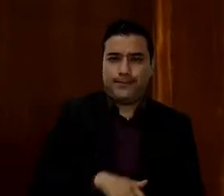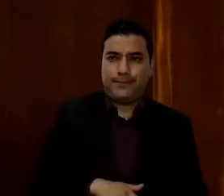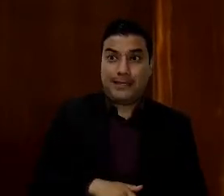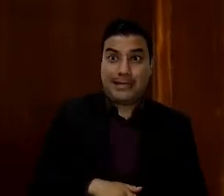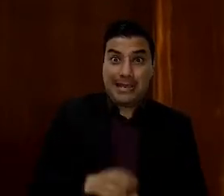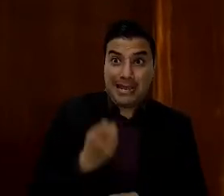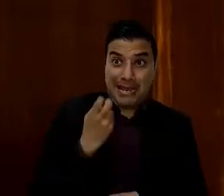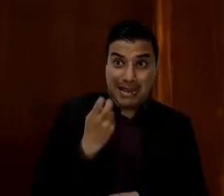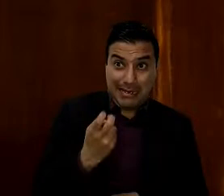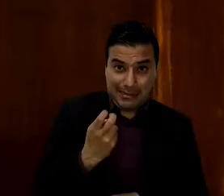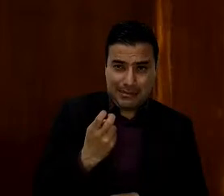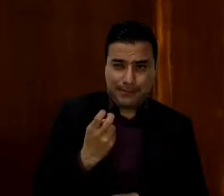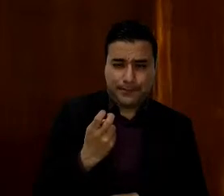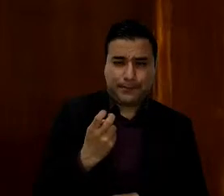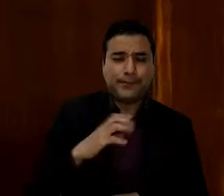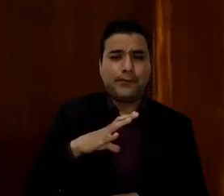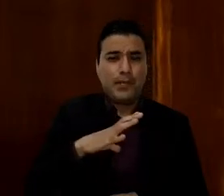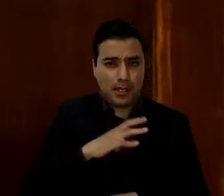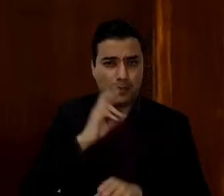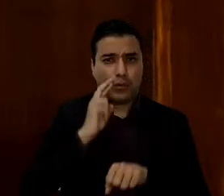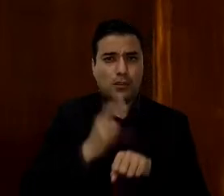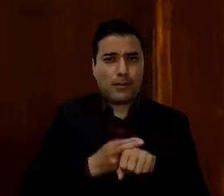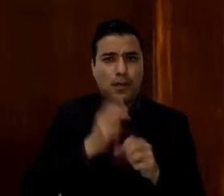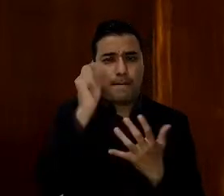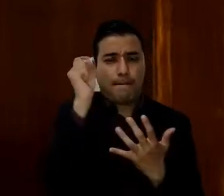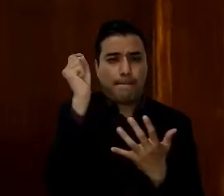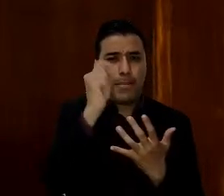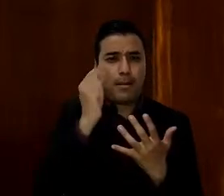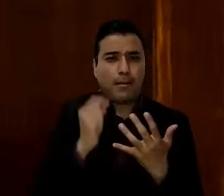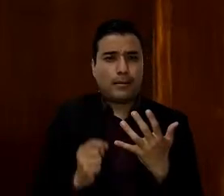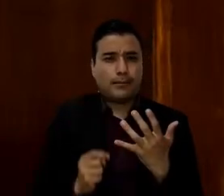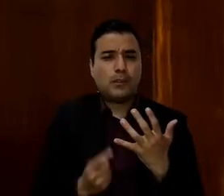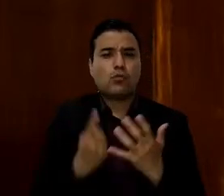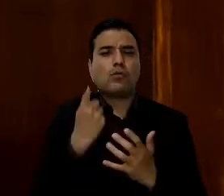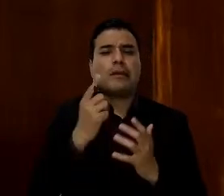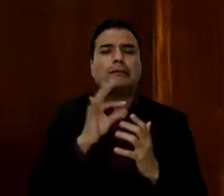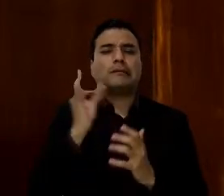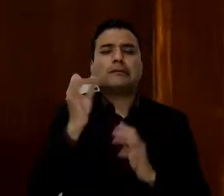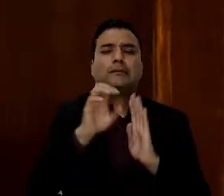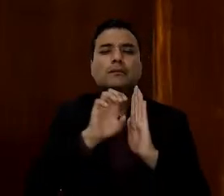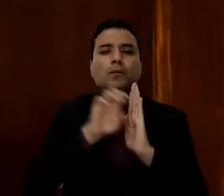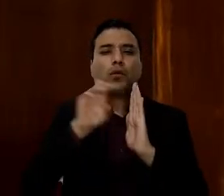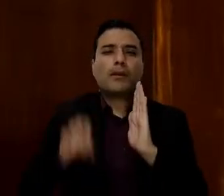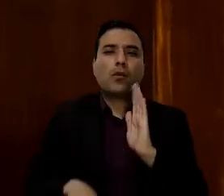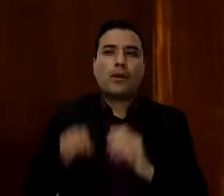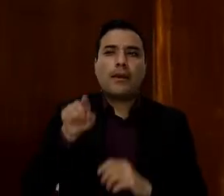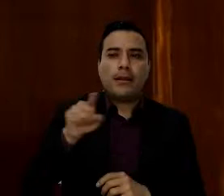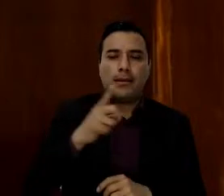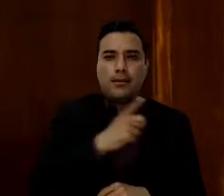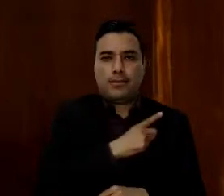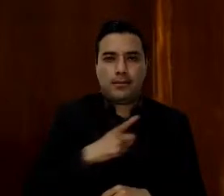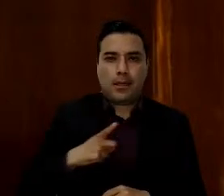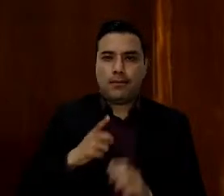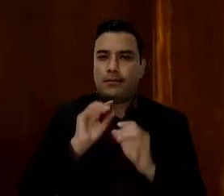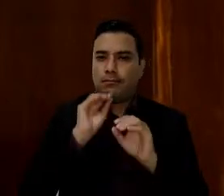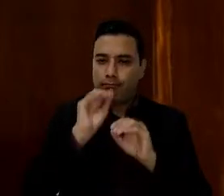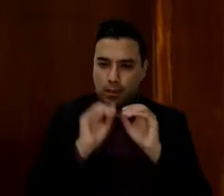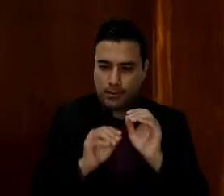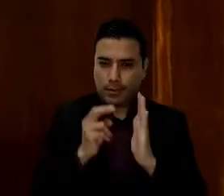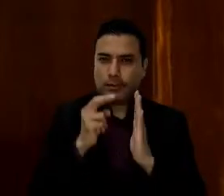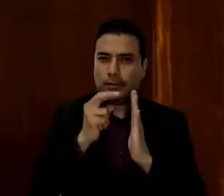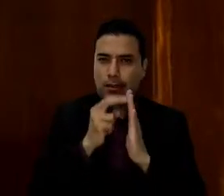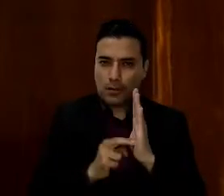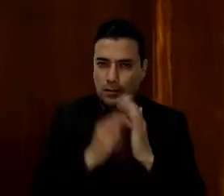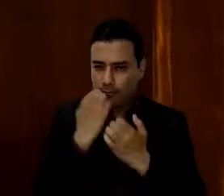cual, entre algunas de sus atribuciones, contempla la de regular, evaluar y